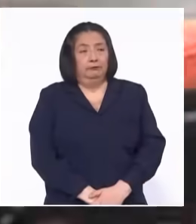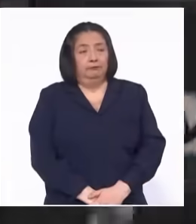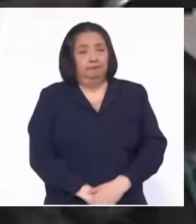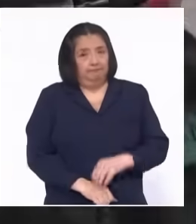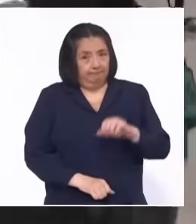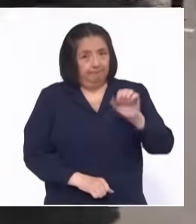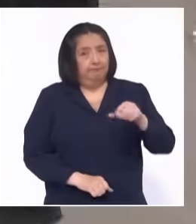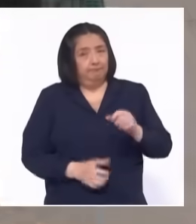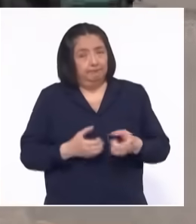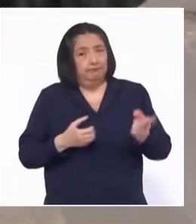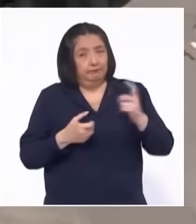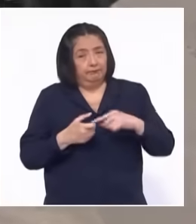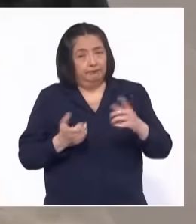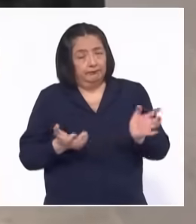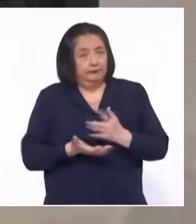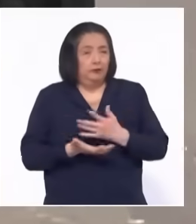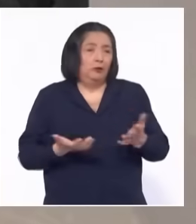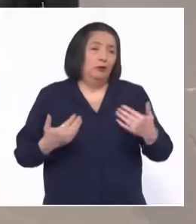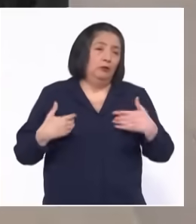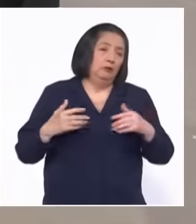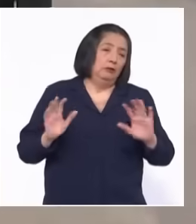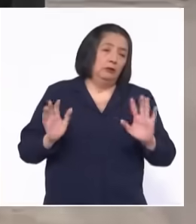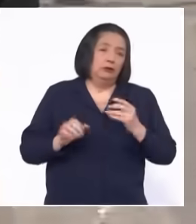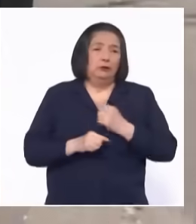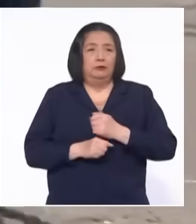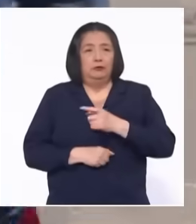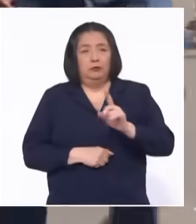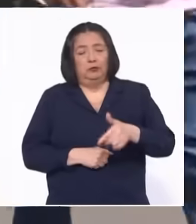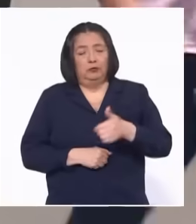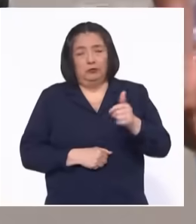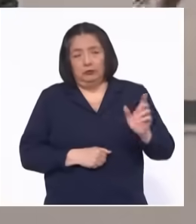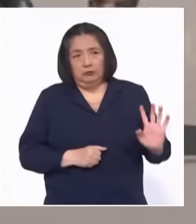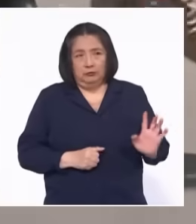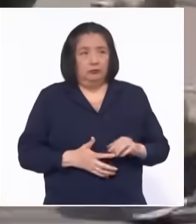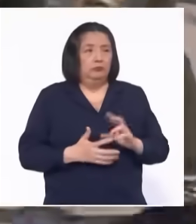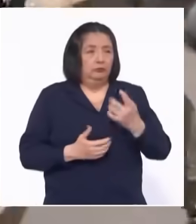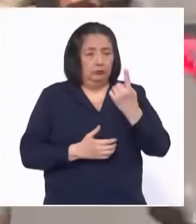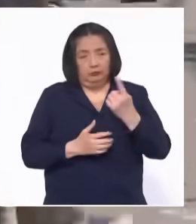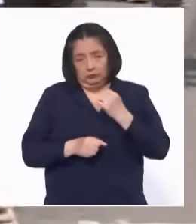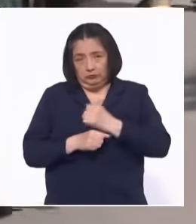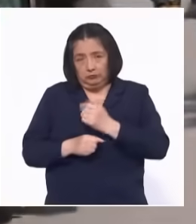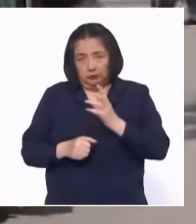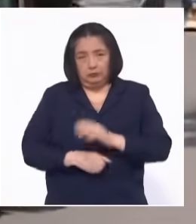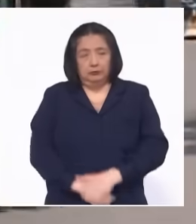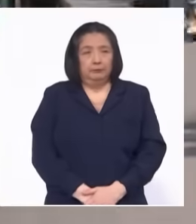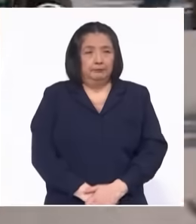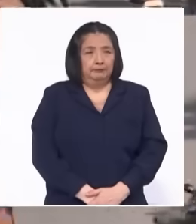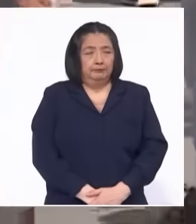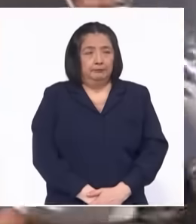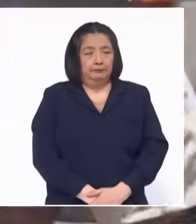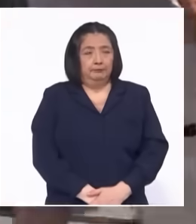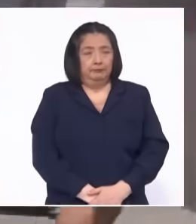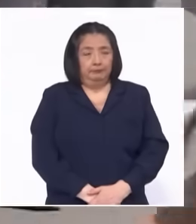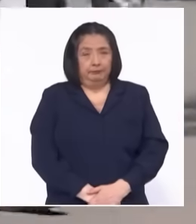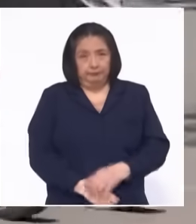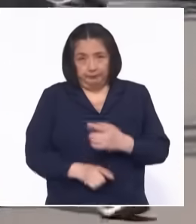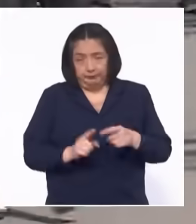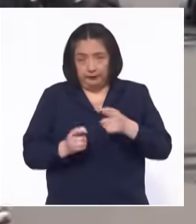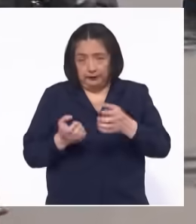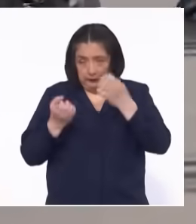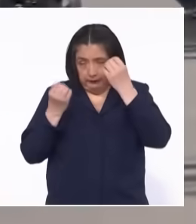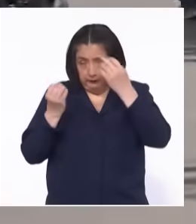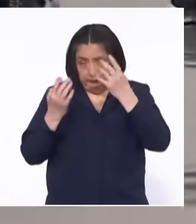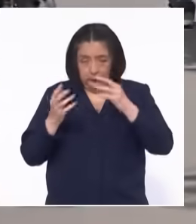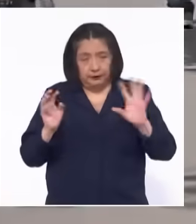tienen que involucrarse. No es que este no es mi trabajo o el trabajo de otro. No, el trabajo es uno solo. Ahora, para adherir esta